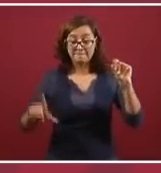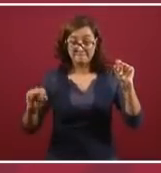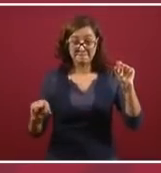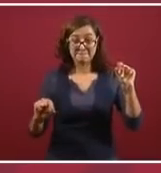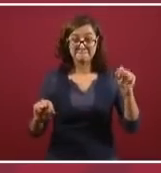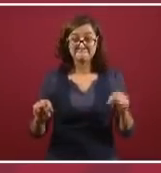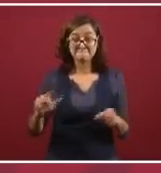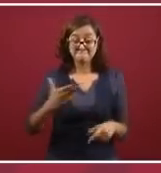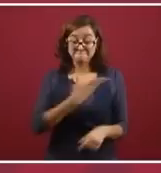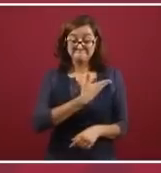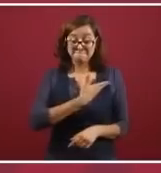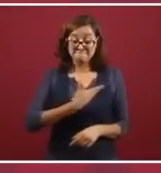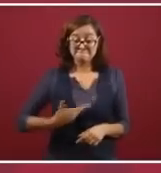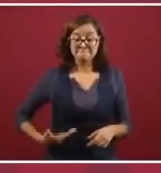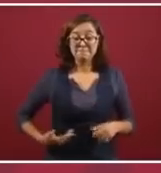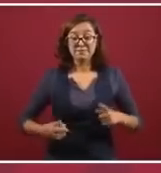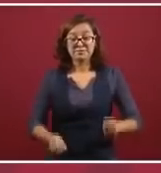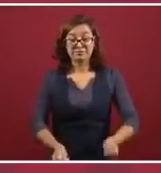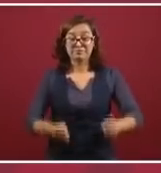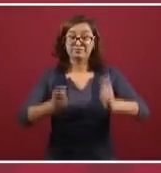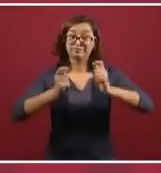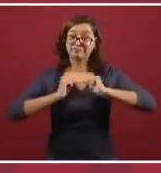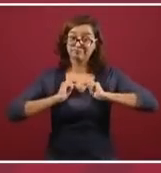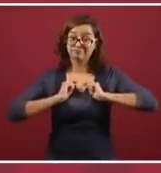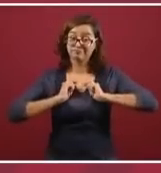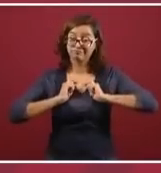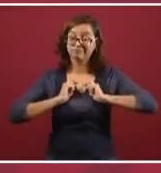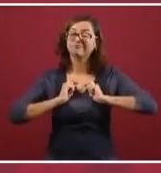tiene toda la información.